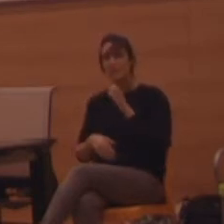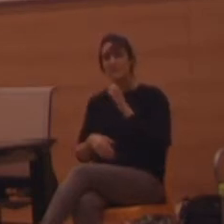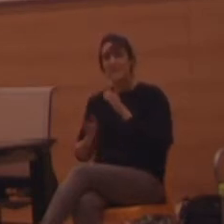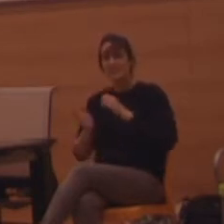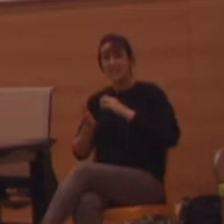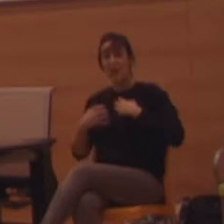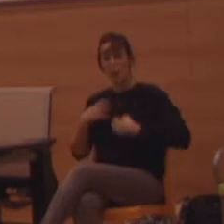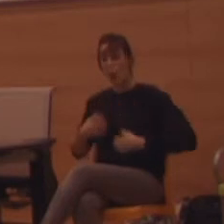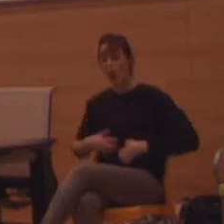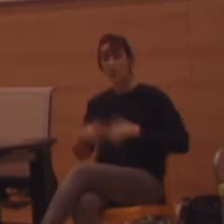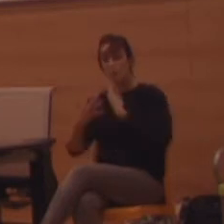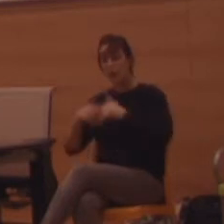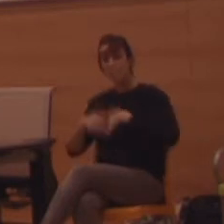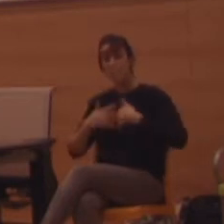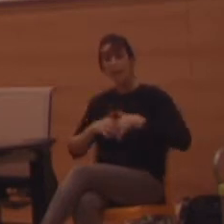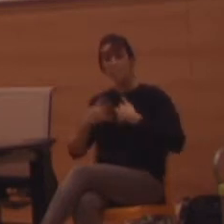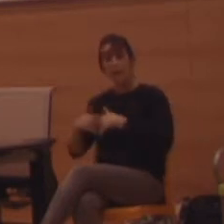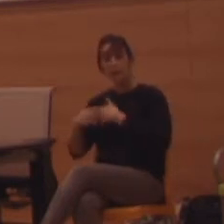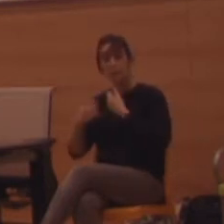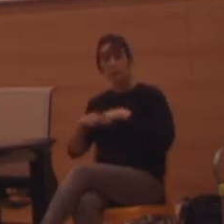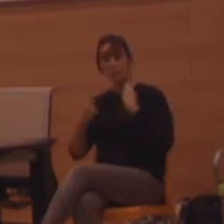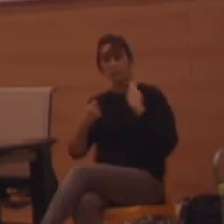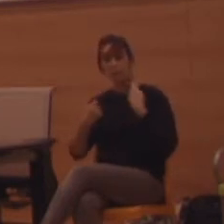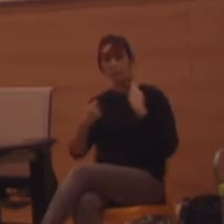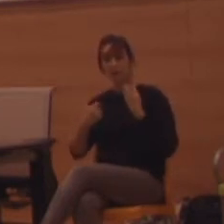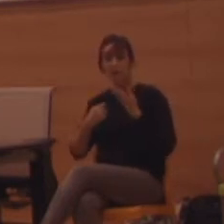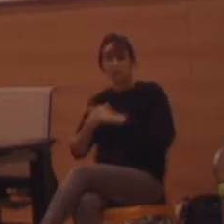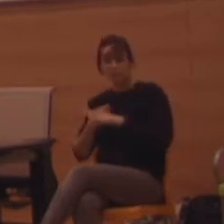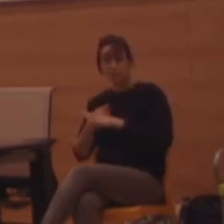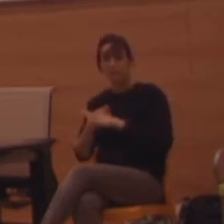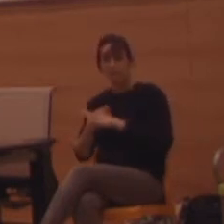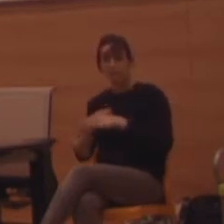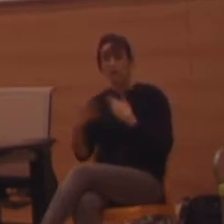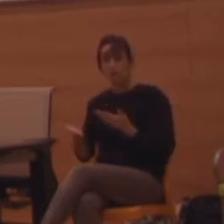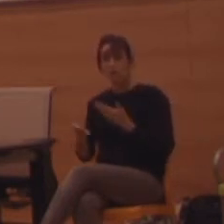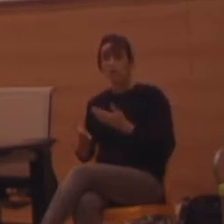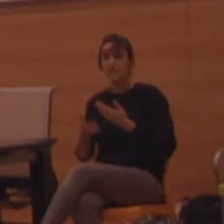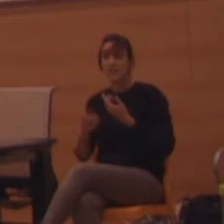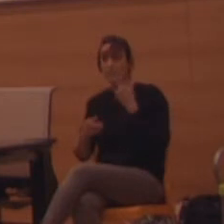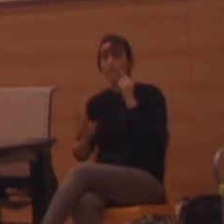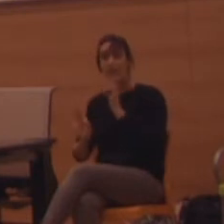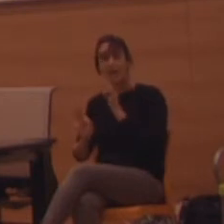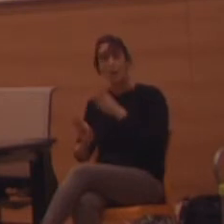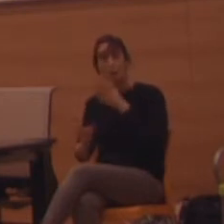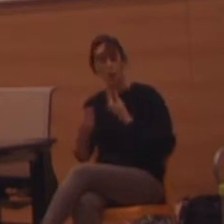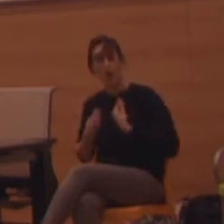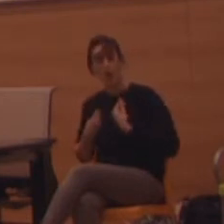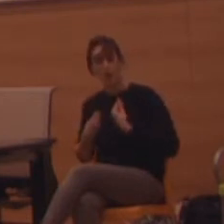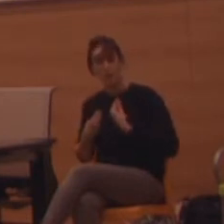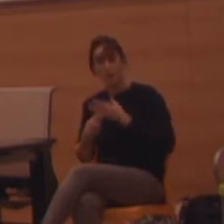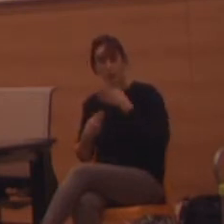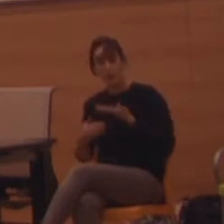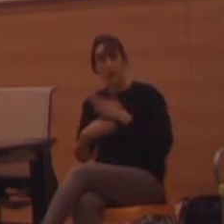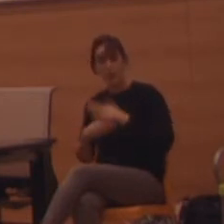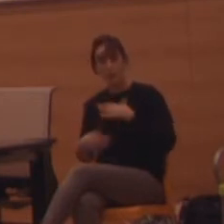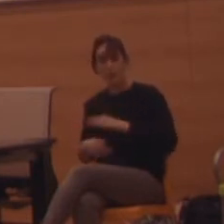multiorgánico, que a veces no damos importancia a estas cosas, pero que realmente corre la vida del paciente. Y después lo que no se suele pedir muchas veces en